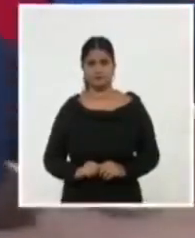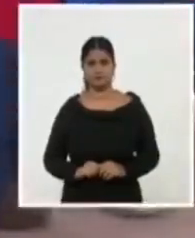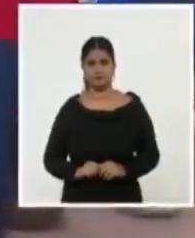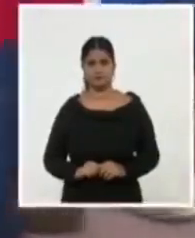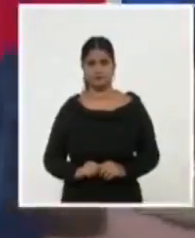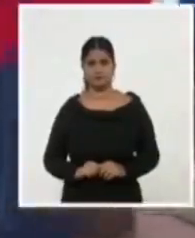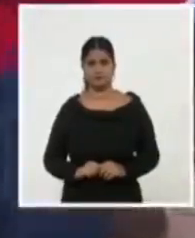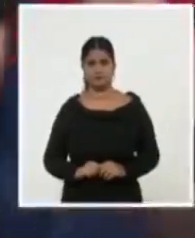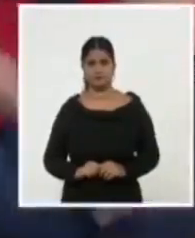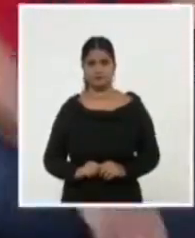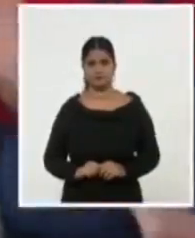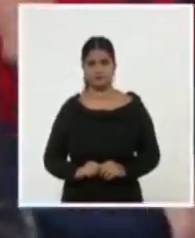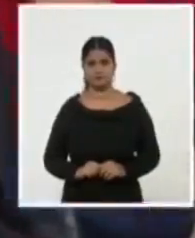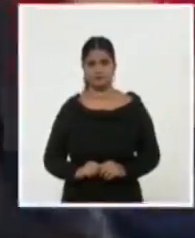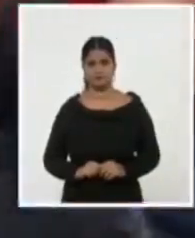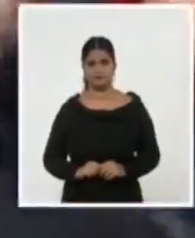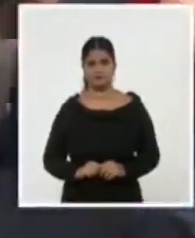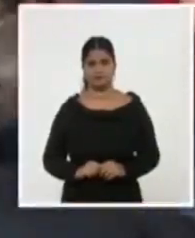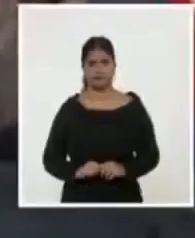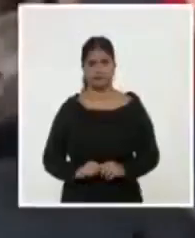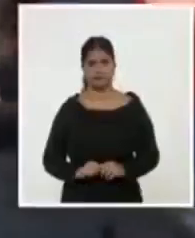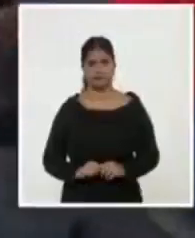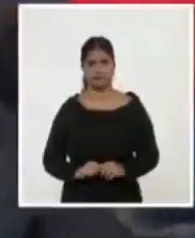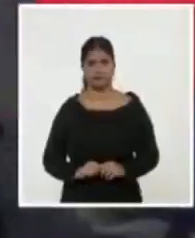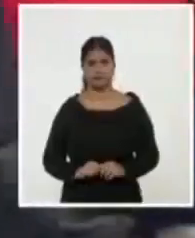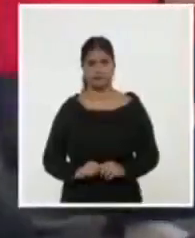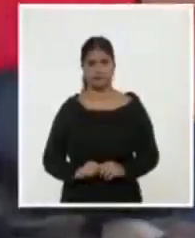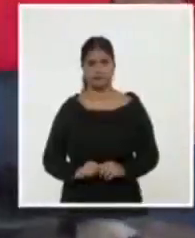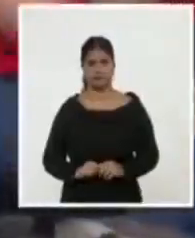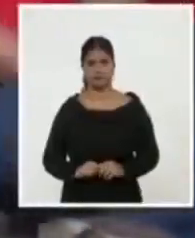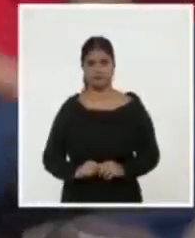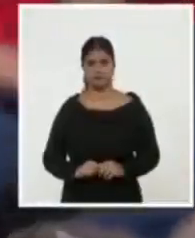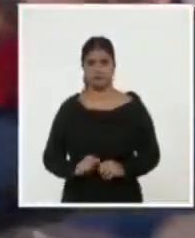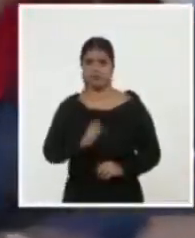Una casa que no cambió por ninguna.